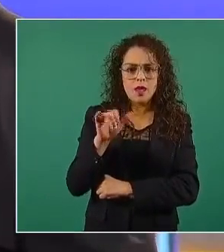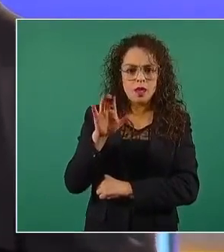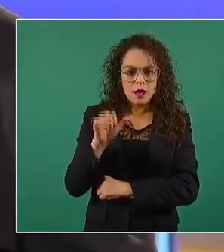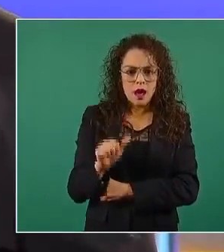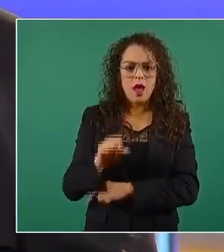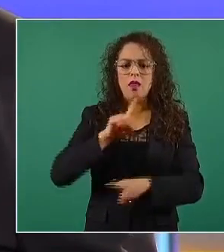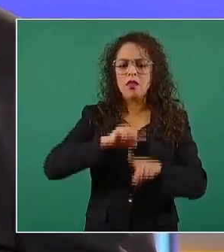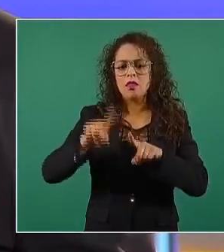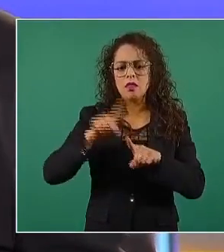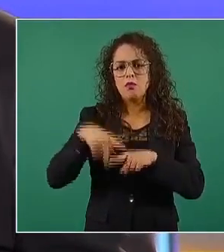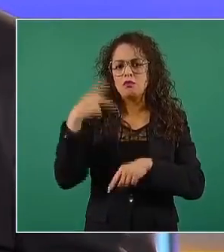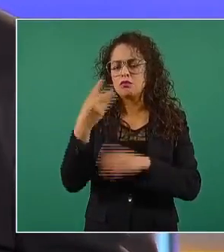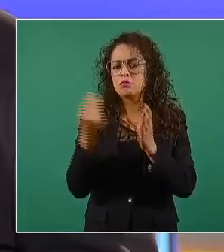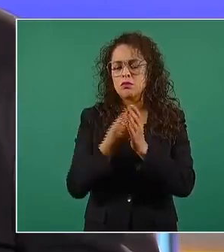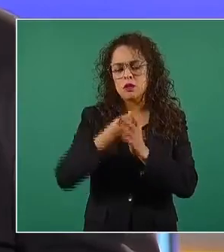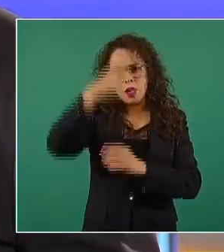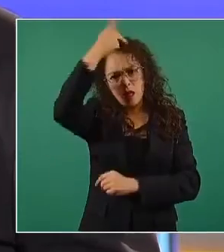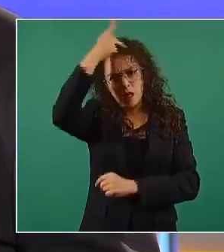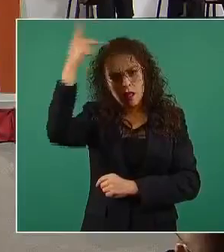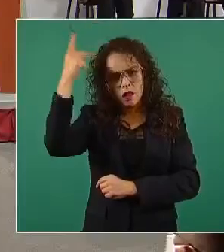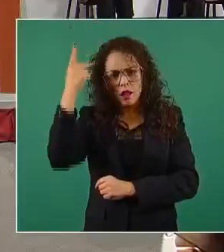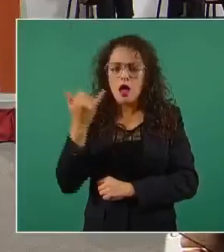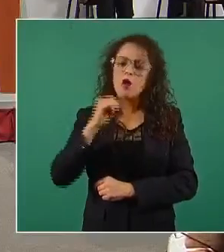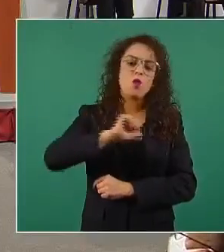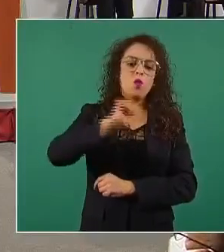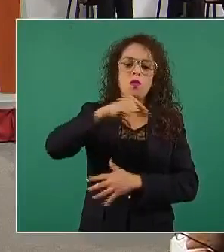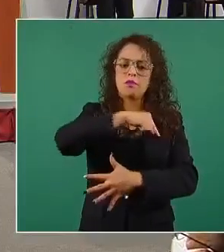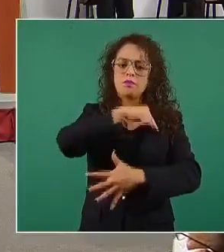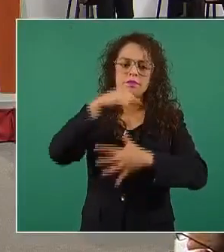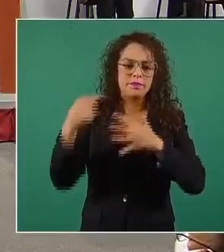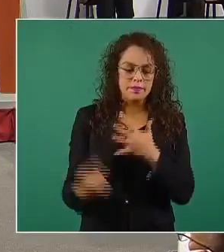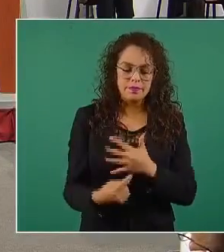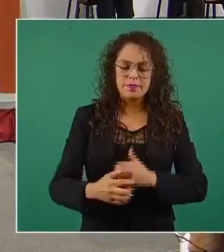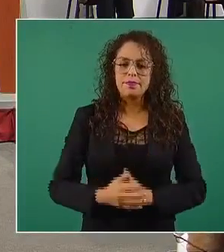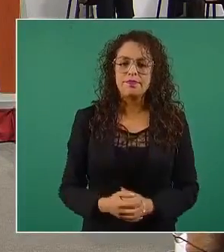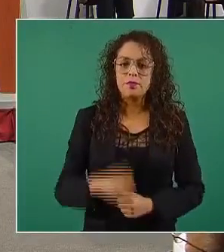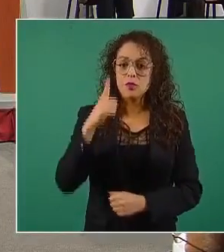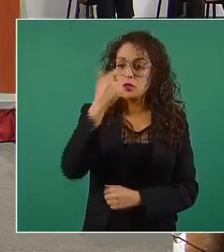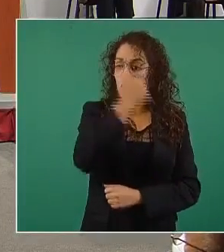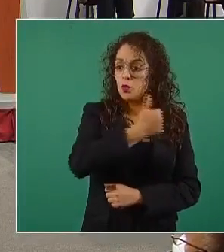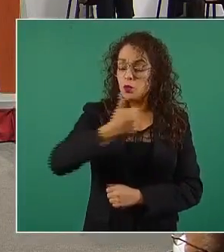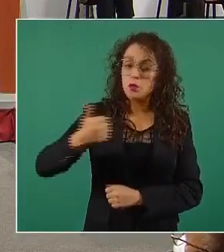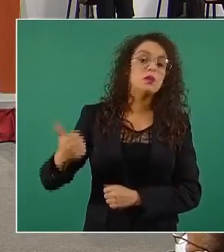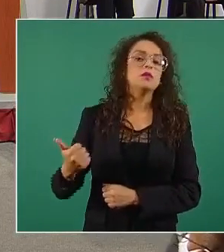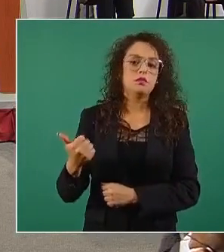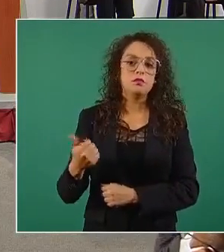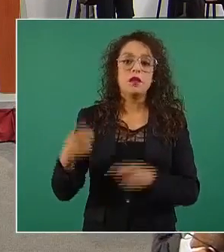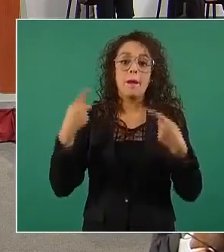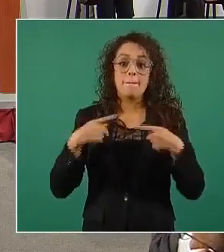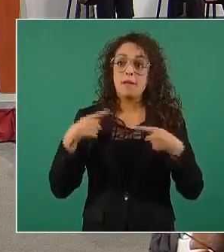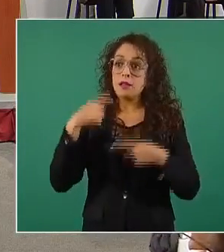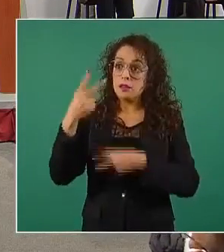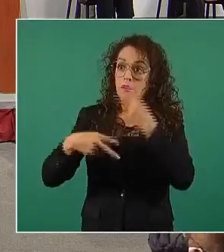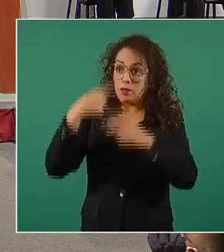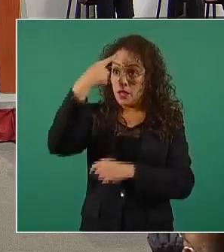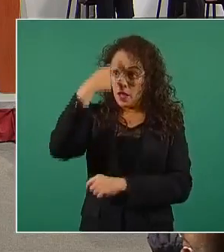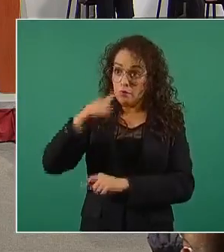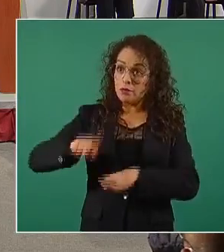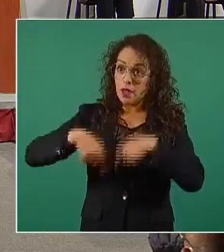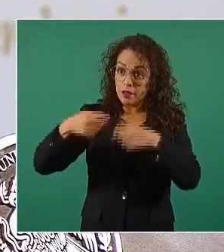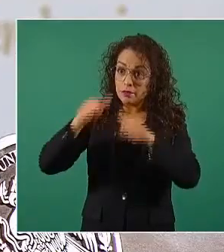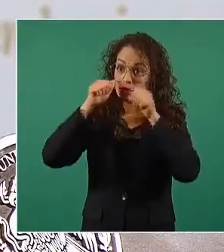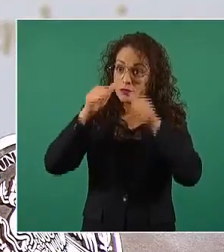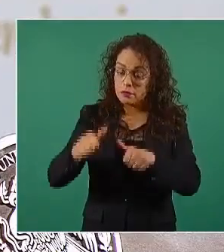y asistencia tecnológica. De cara al seguimiento terapéutico, los interconsultantes ofrecerán